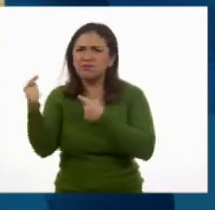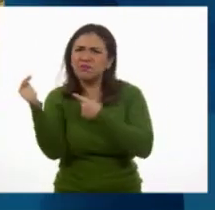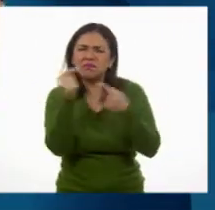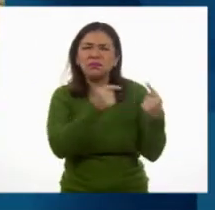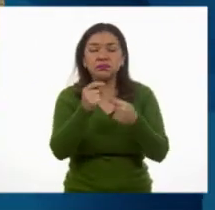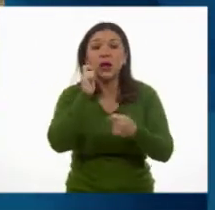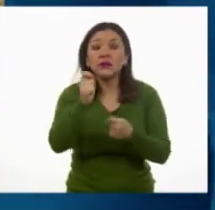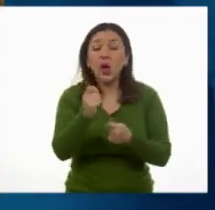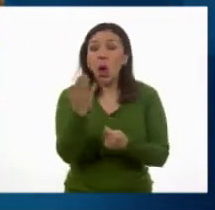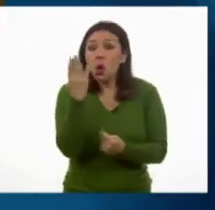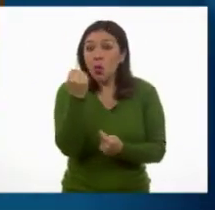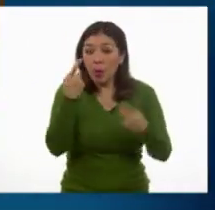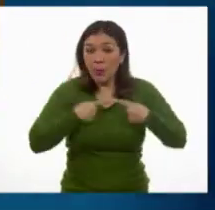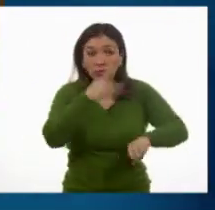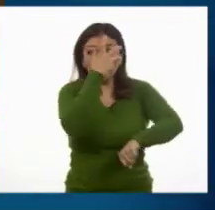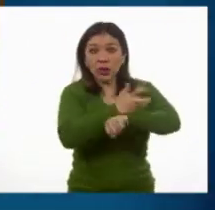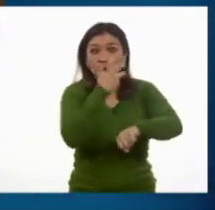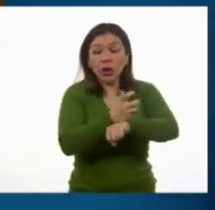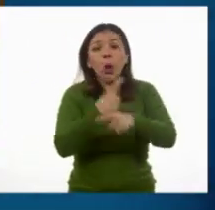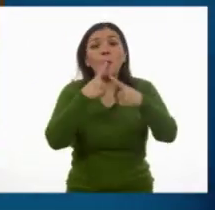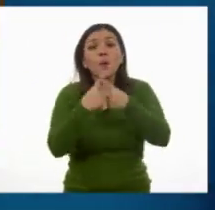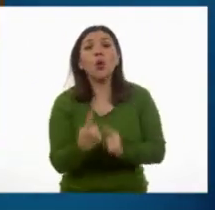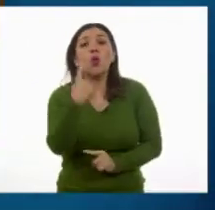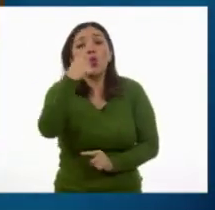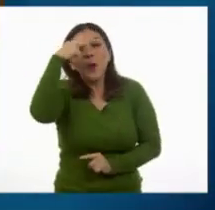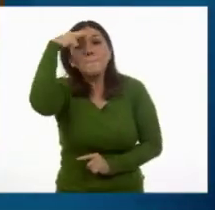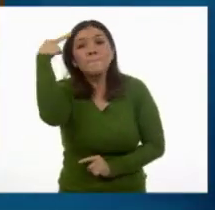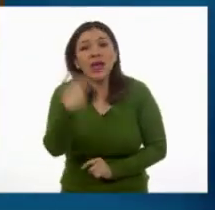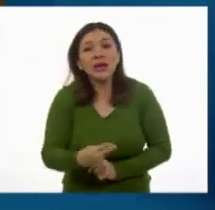era de 9 norteamericanos por cada mexicano.